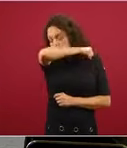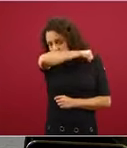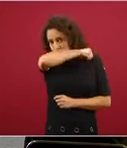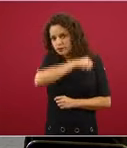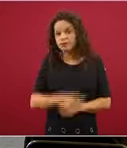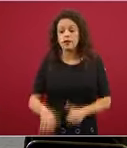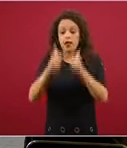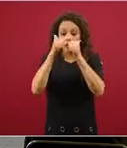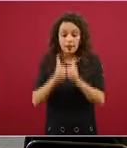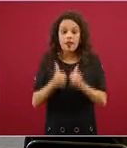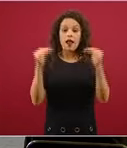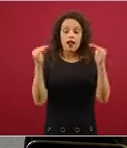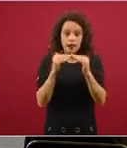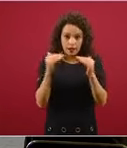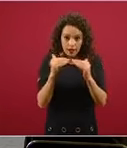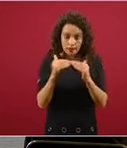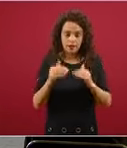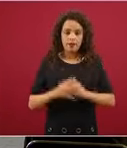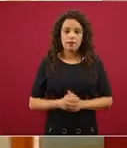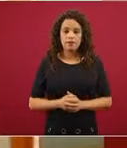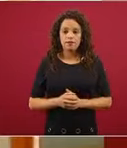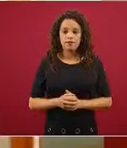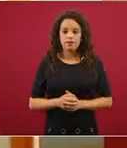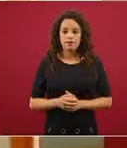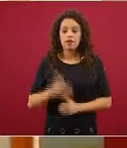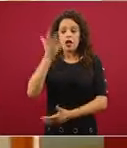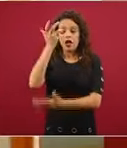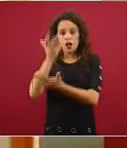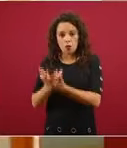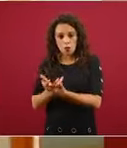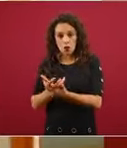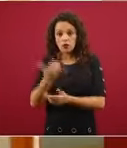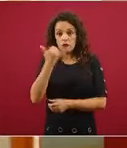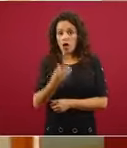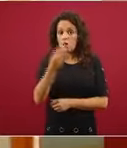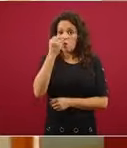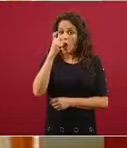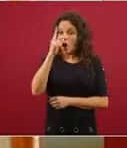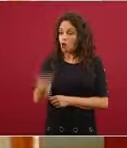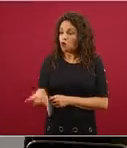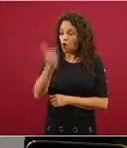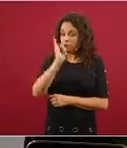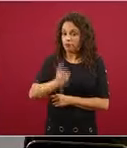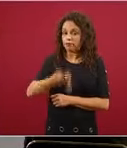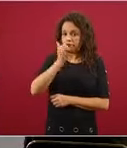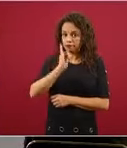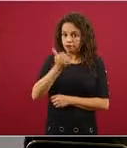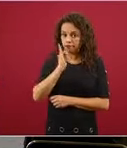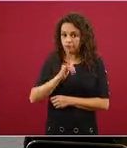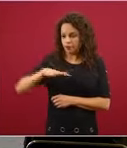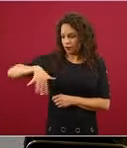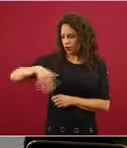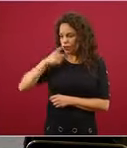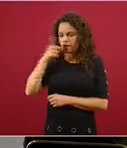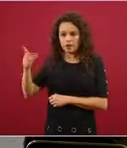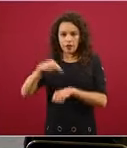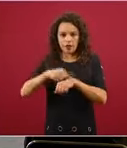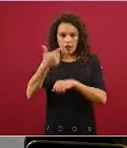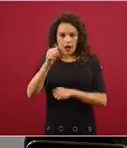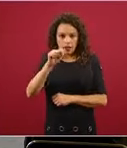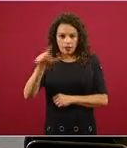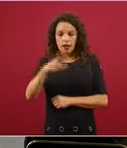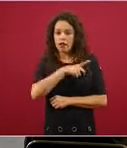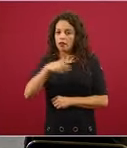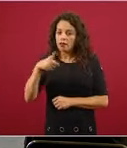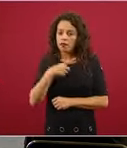mantener reposo, tomar agua, hay que mantenerse bien hidratado, lo comentó también el doctor López-Gatell ahorita, mantenerse bien hidratado y